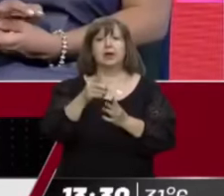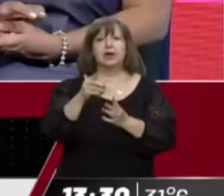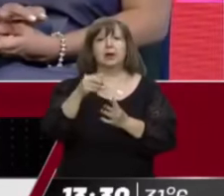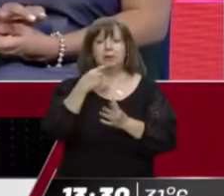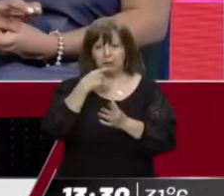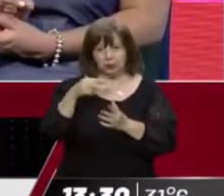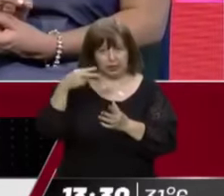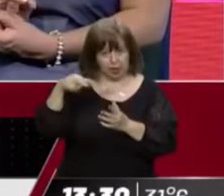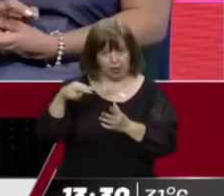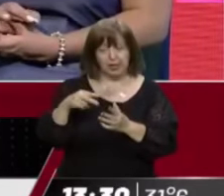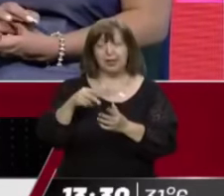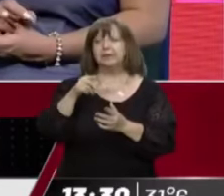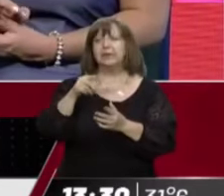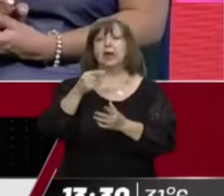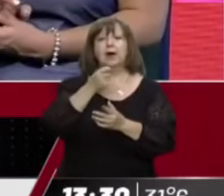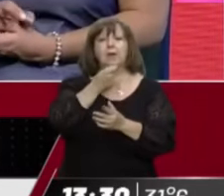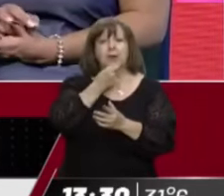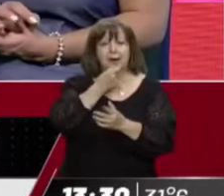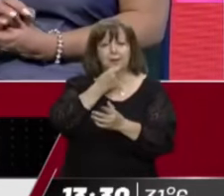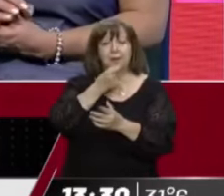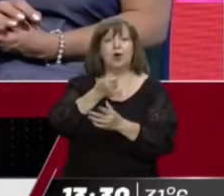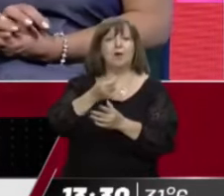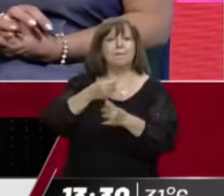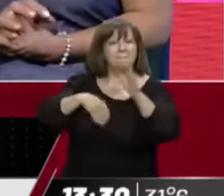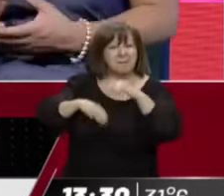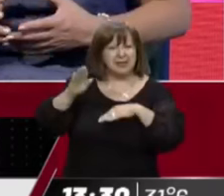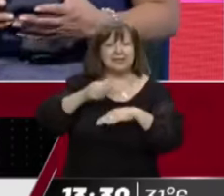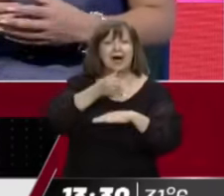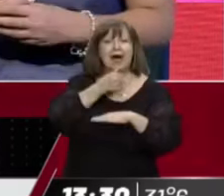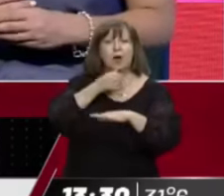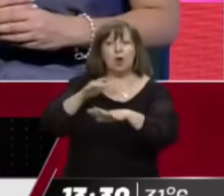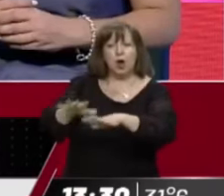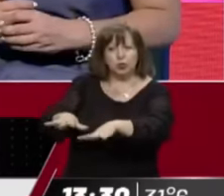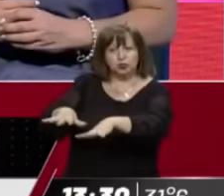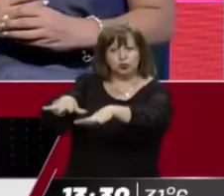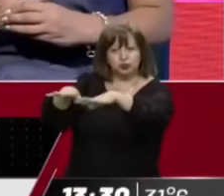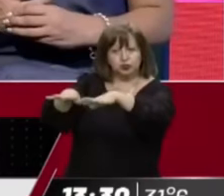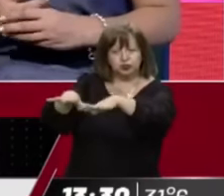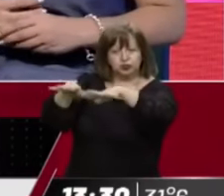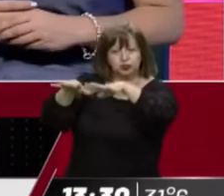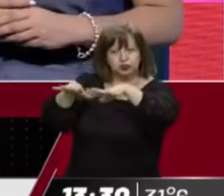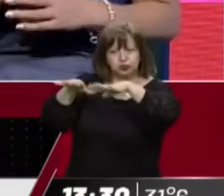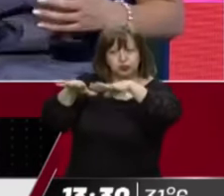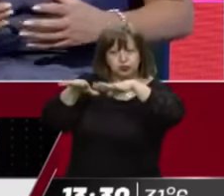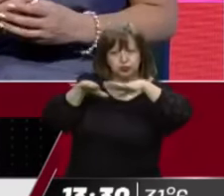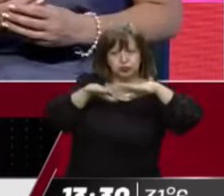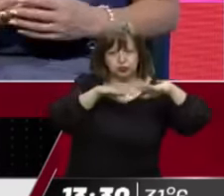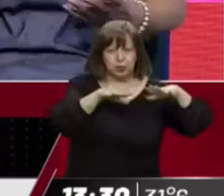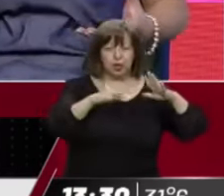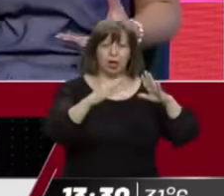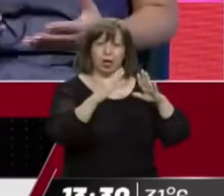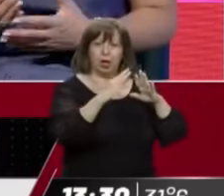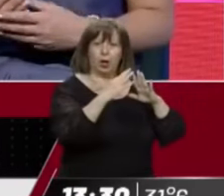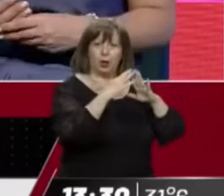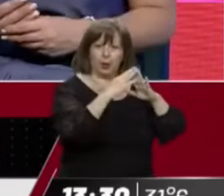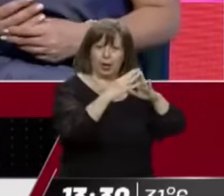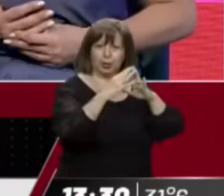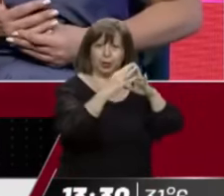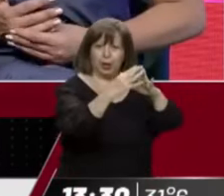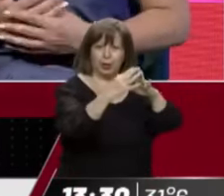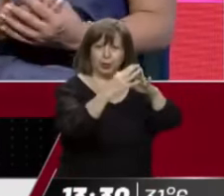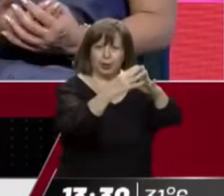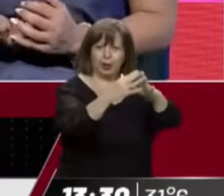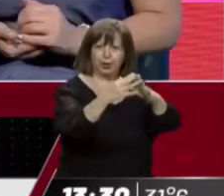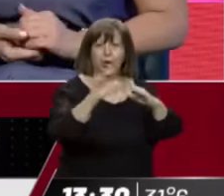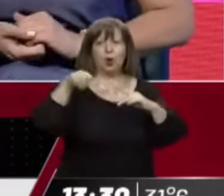si si sigue aumentando la crecida del Río Si creen que en este u otros barrios tardes buenas tardes van a tener más problemas